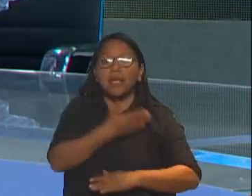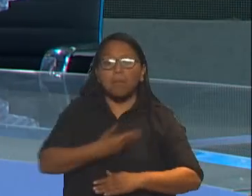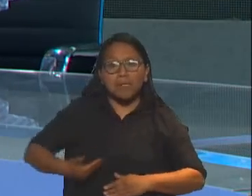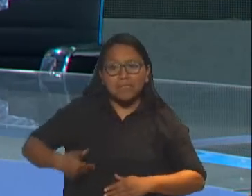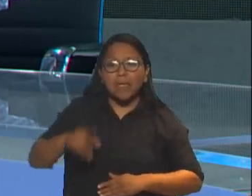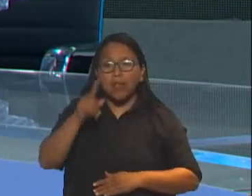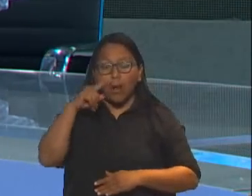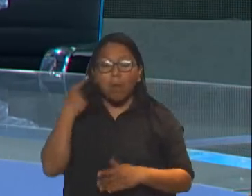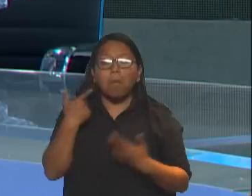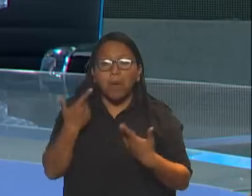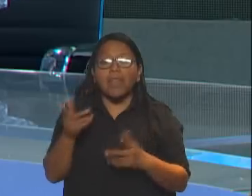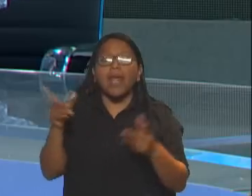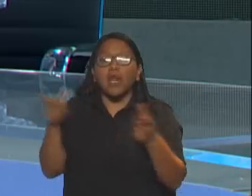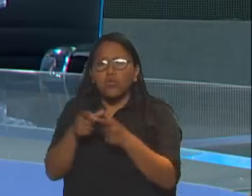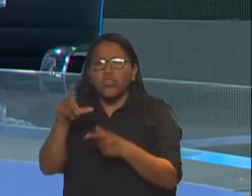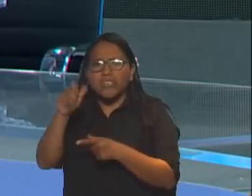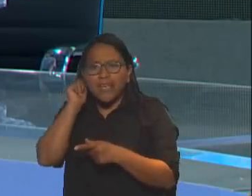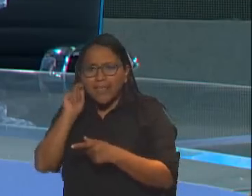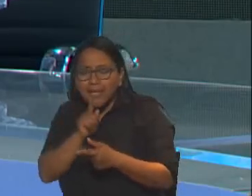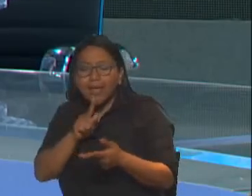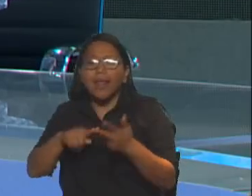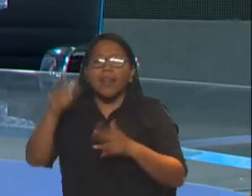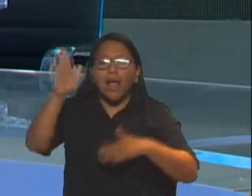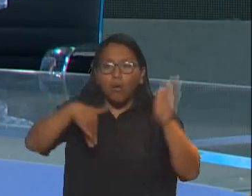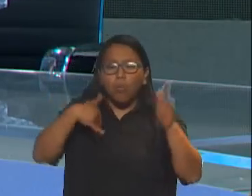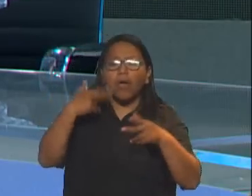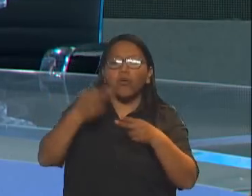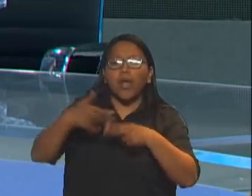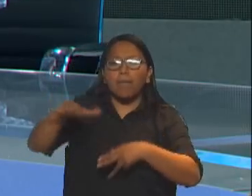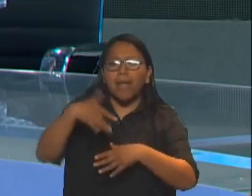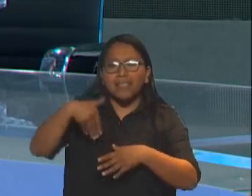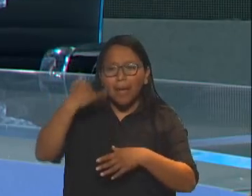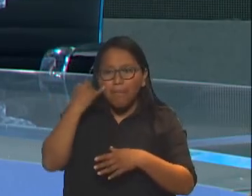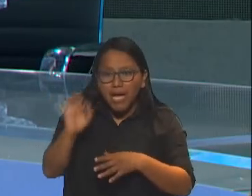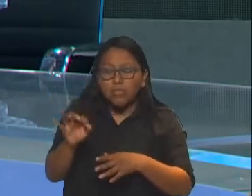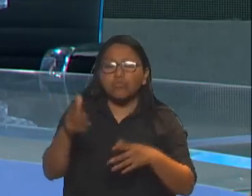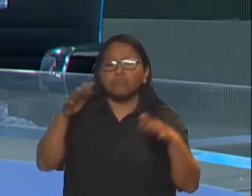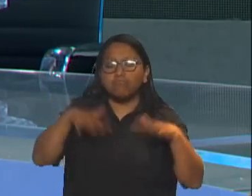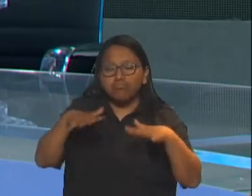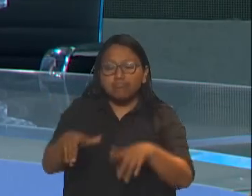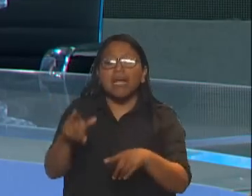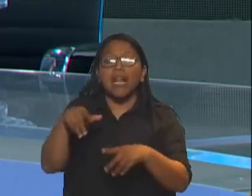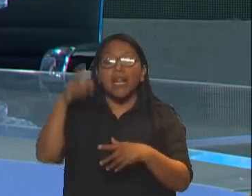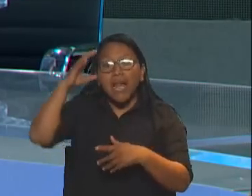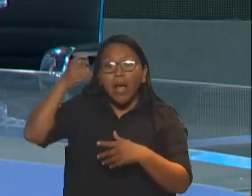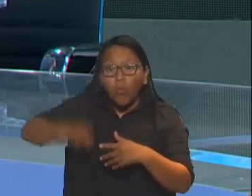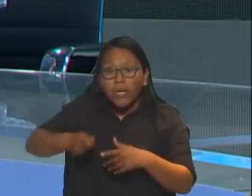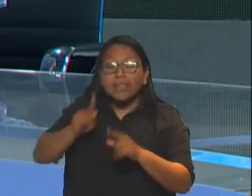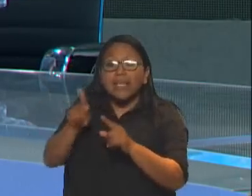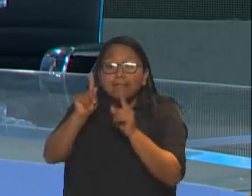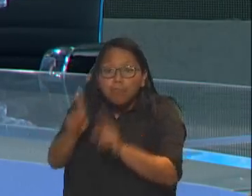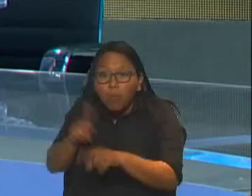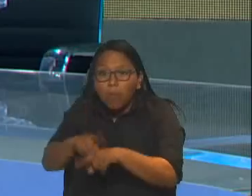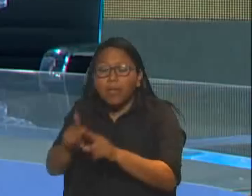fernández reunión en la cgt la convocatoria a plaza de mayo la jueza en estos momentos en la casa de la vicepresidenta